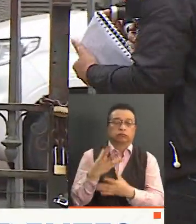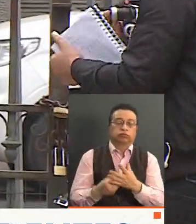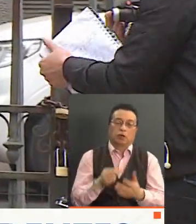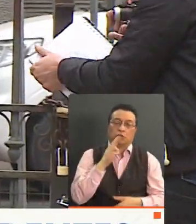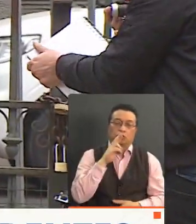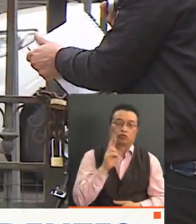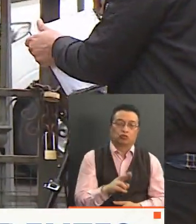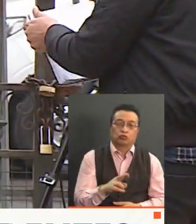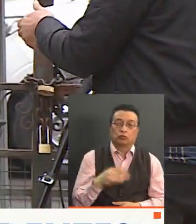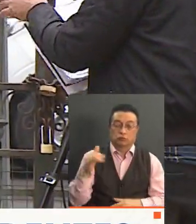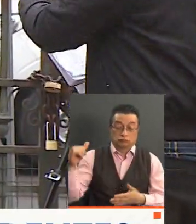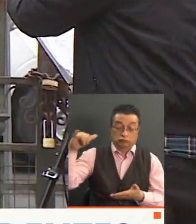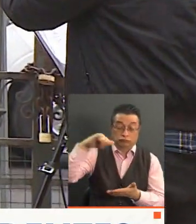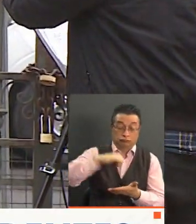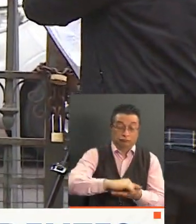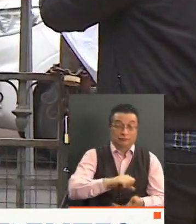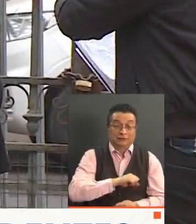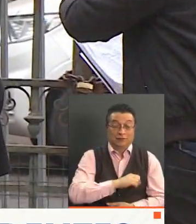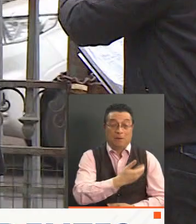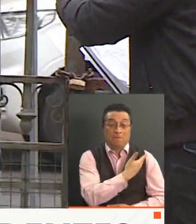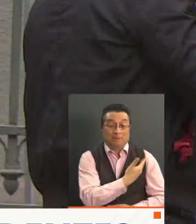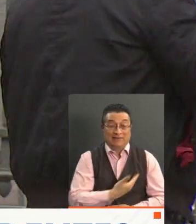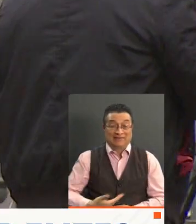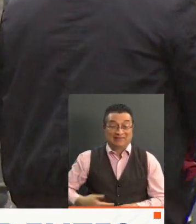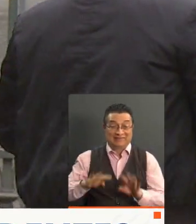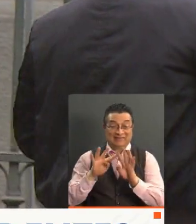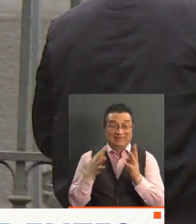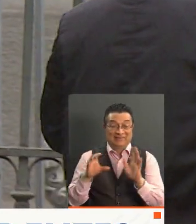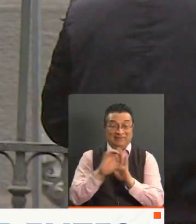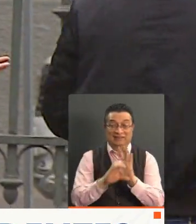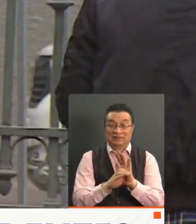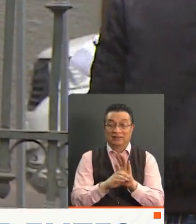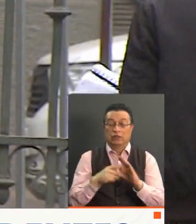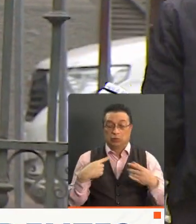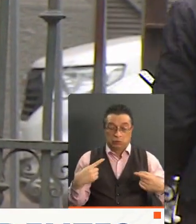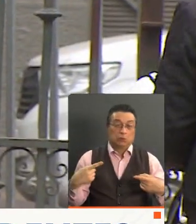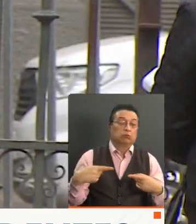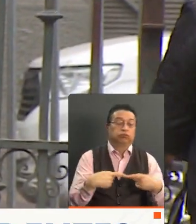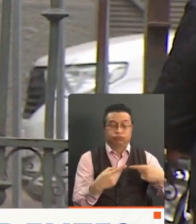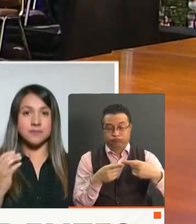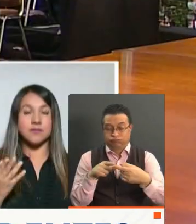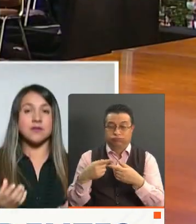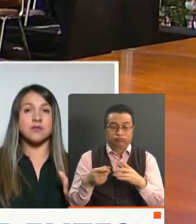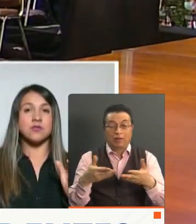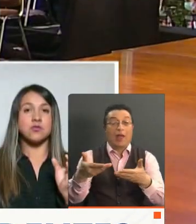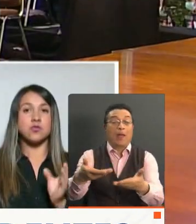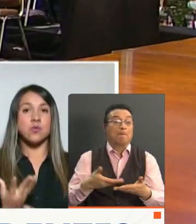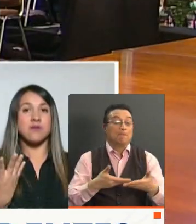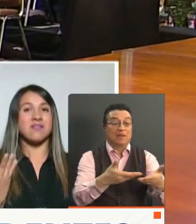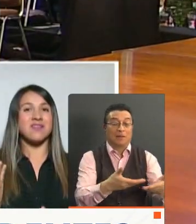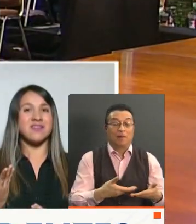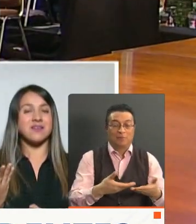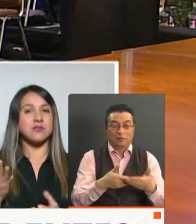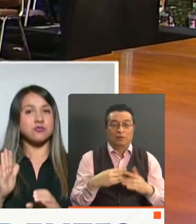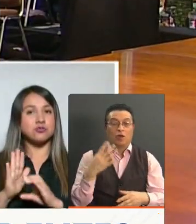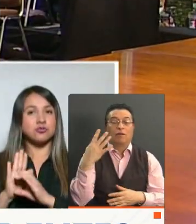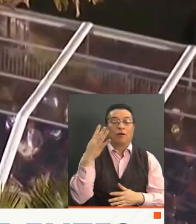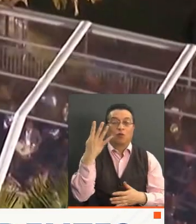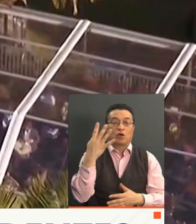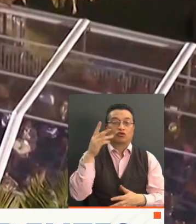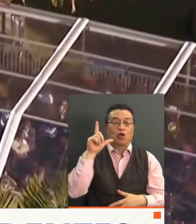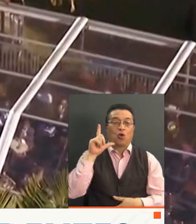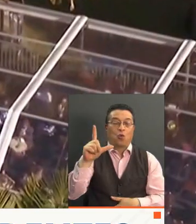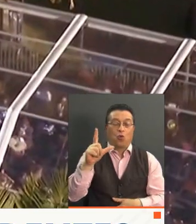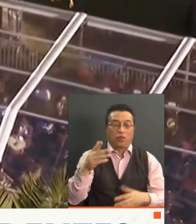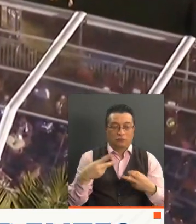Apenas aterrizó en la capital, la presidenta de la convención chocó de frente con la polémica sobre los invitados a la ceremonia del 4 de julio, instancia